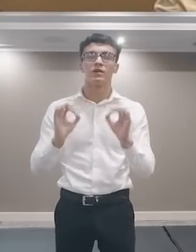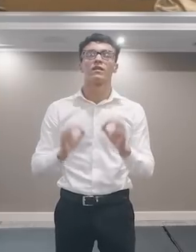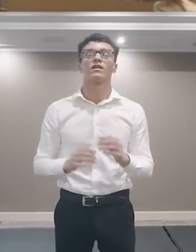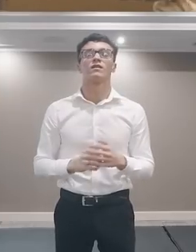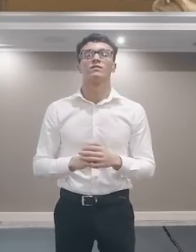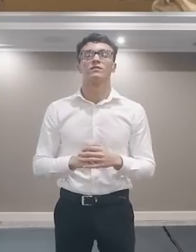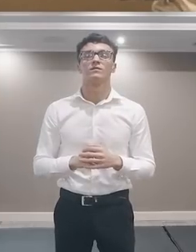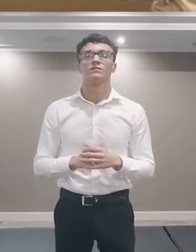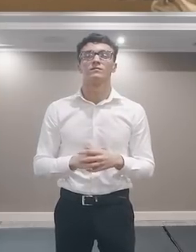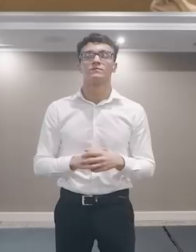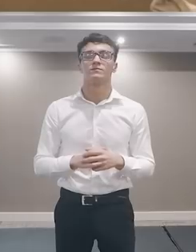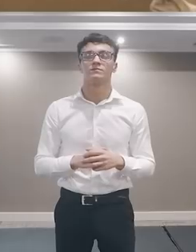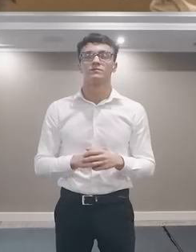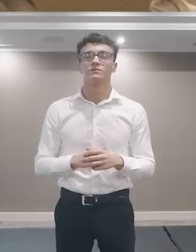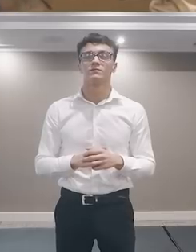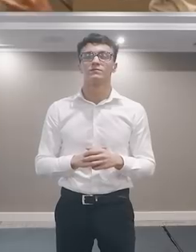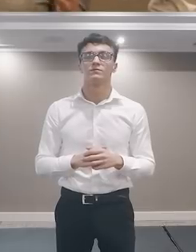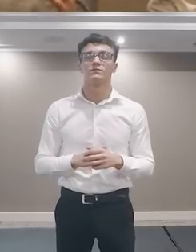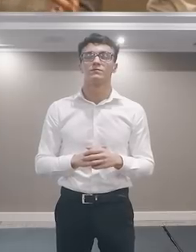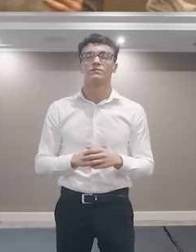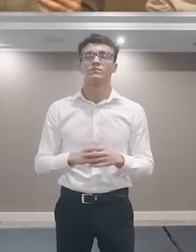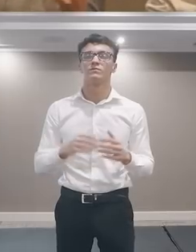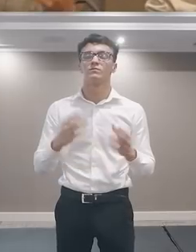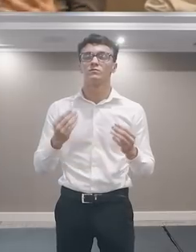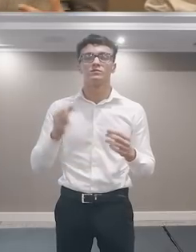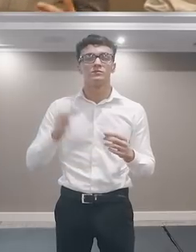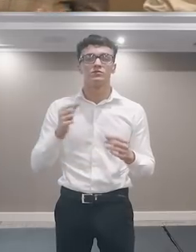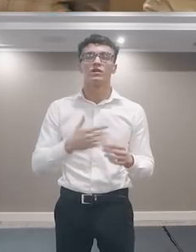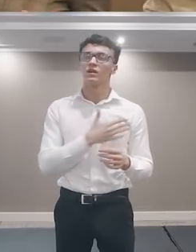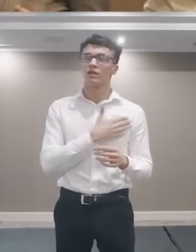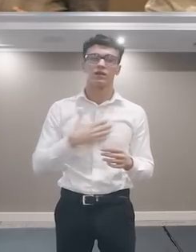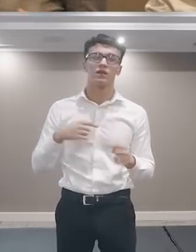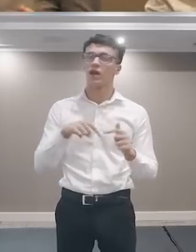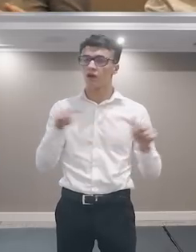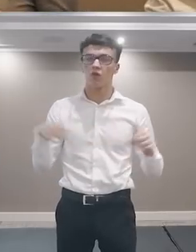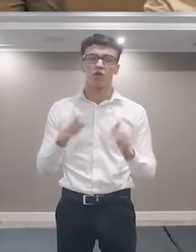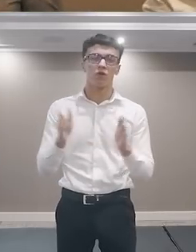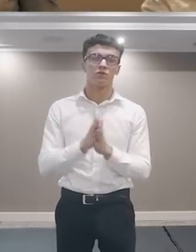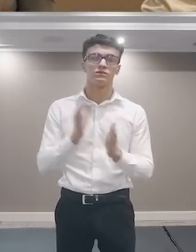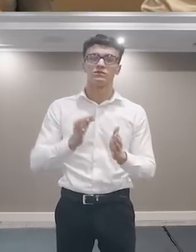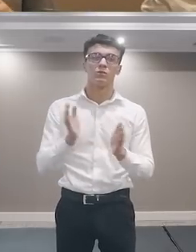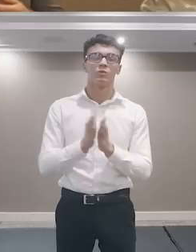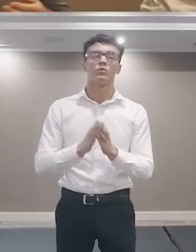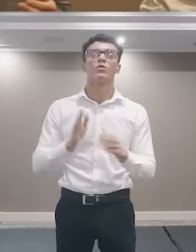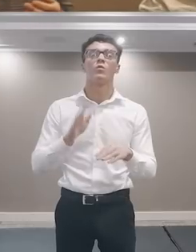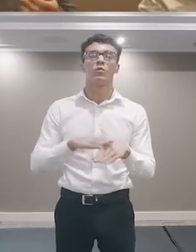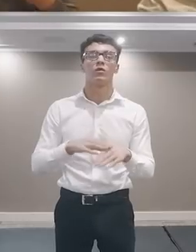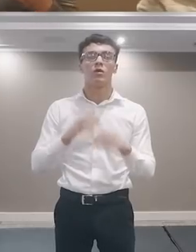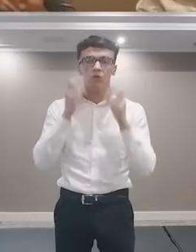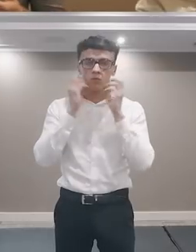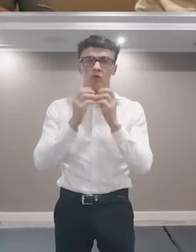que mucha gente hace que mucha gente quiere estar de ordeno y es que borja tiene un